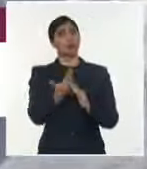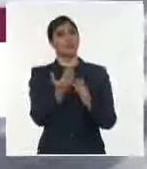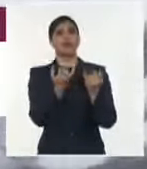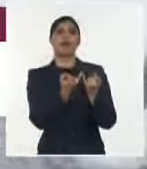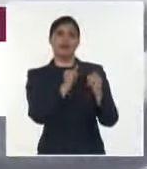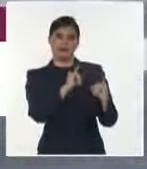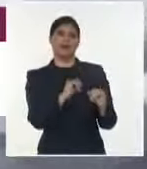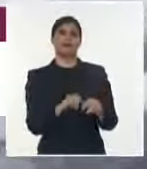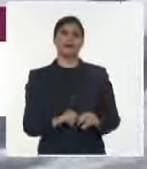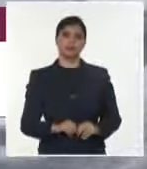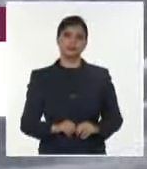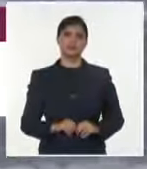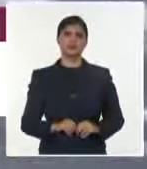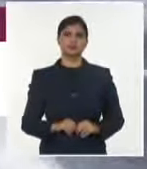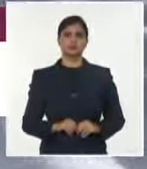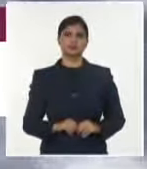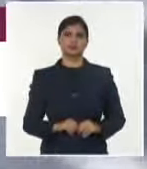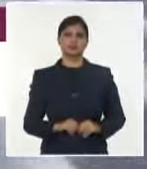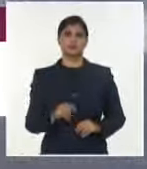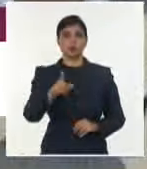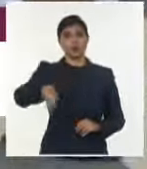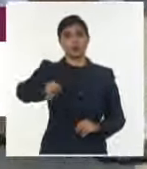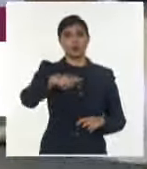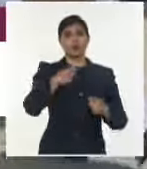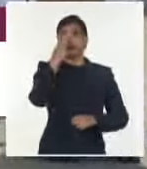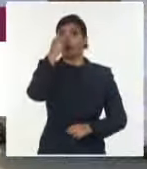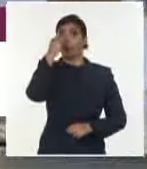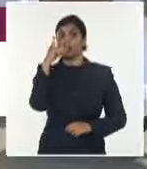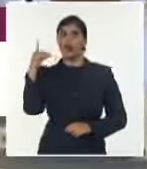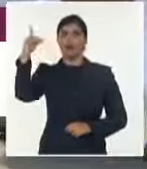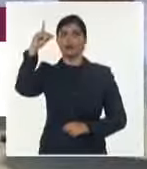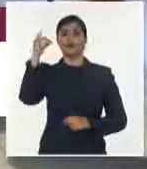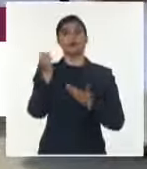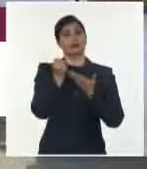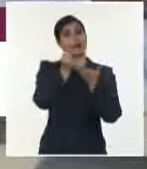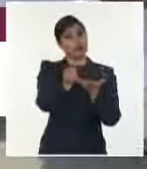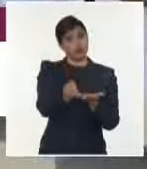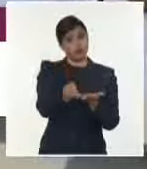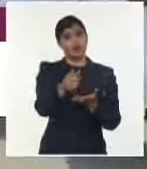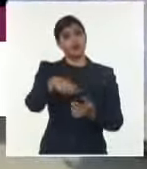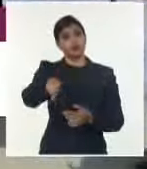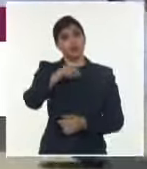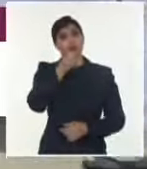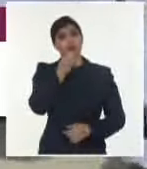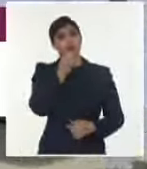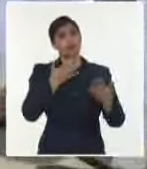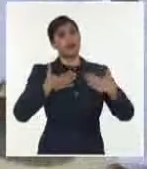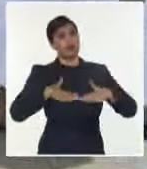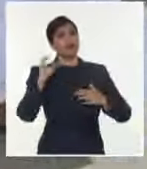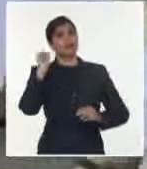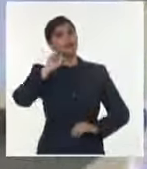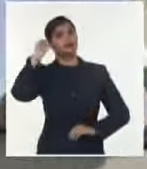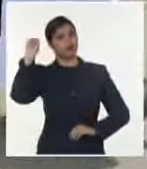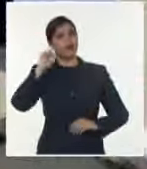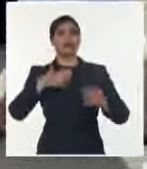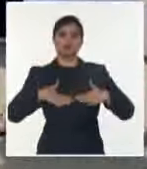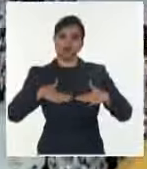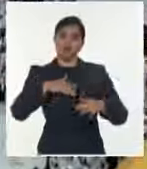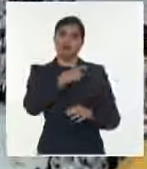mundial. Debe ser apoyada plenamente en todos los sentidos, añadió, deseándoles una victoria completa y